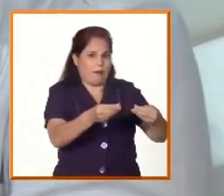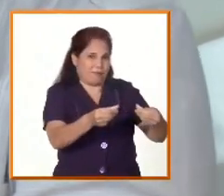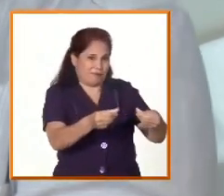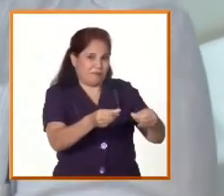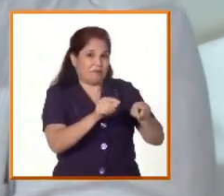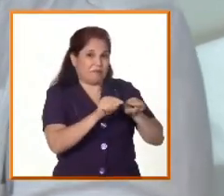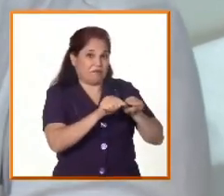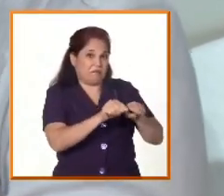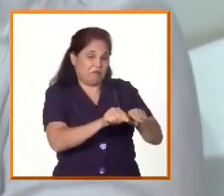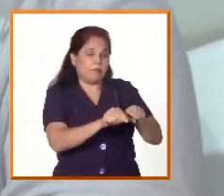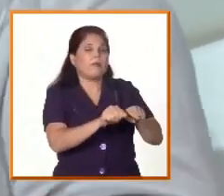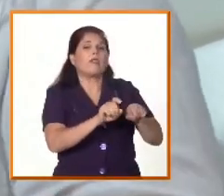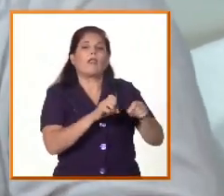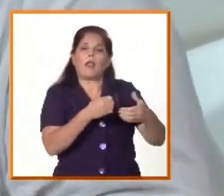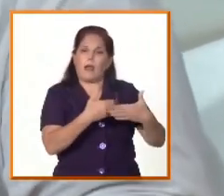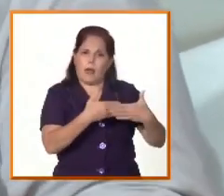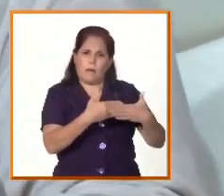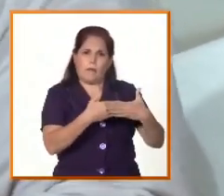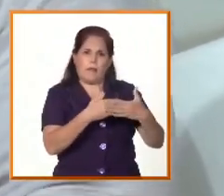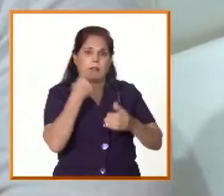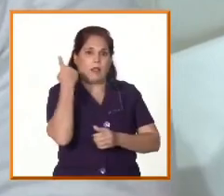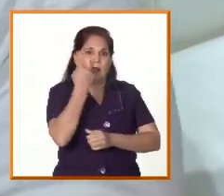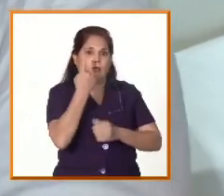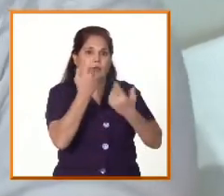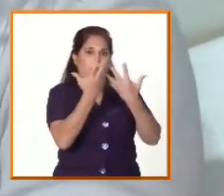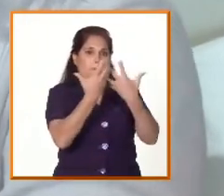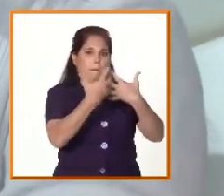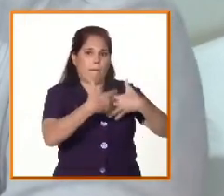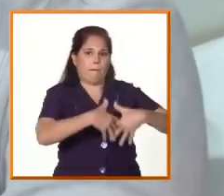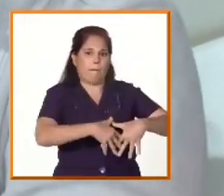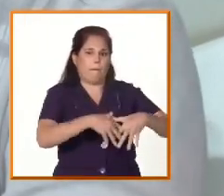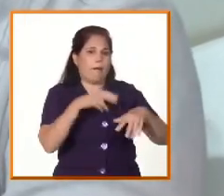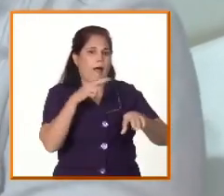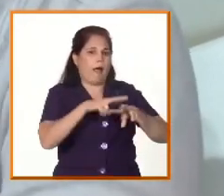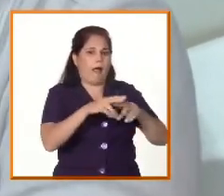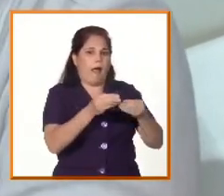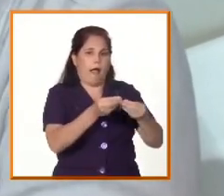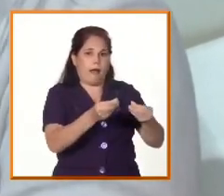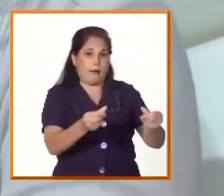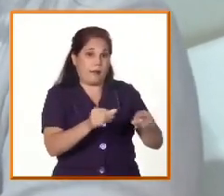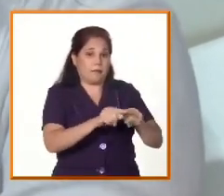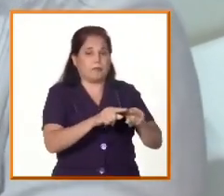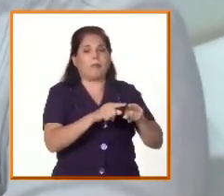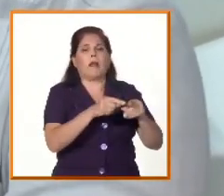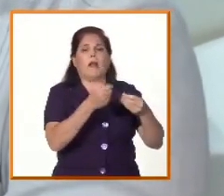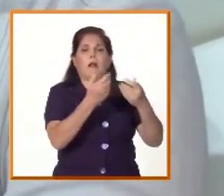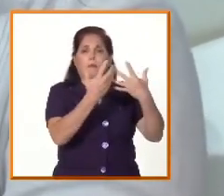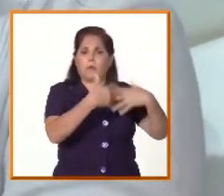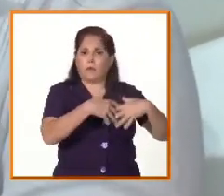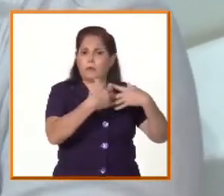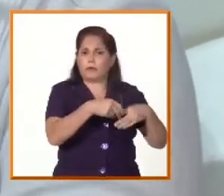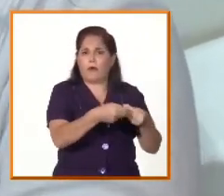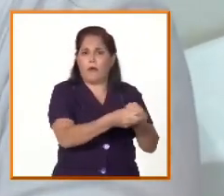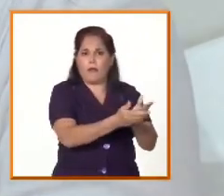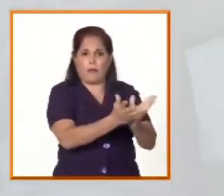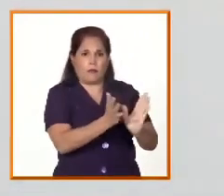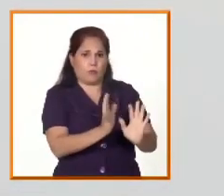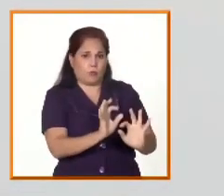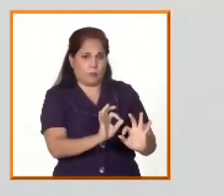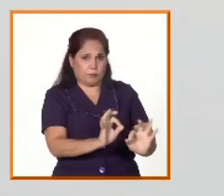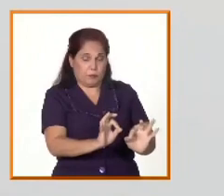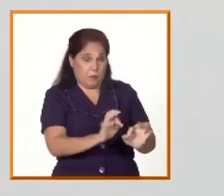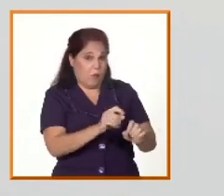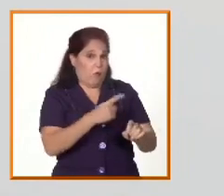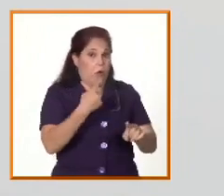que tenemos una empresa en el grupo la empresa nacional molinera que se dedica a la actividad de producción distribución de harina de trigo y